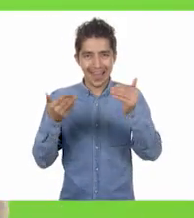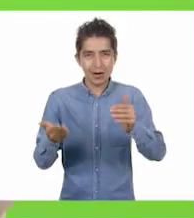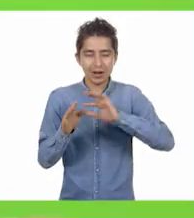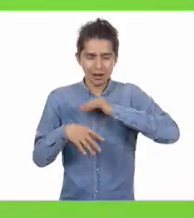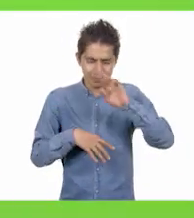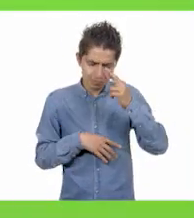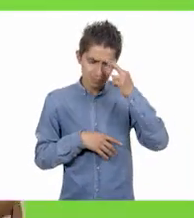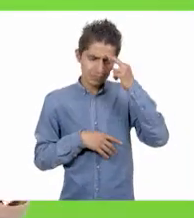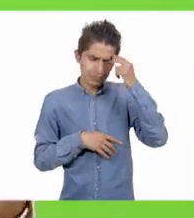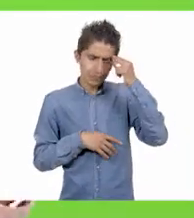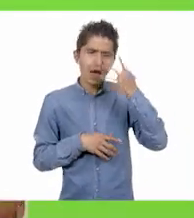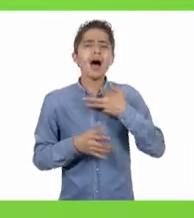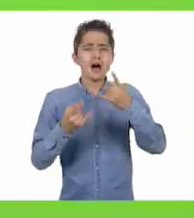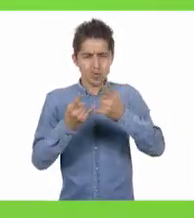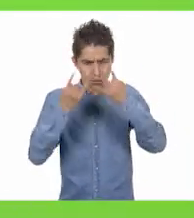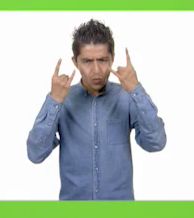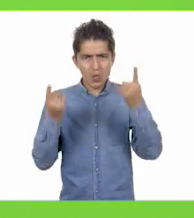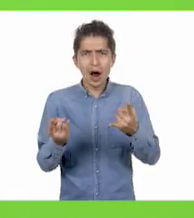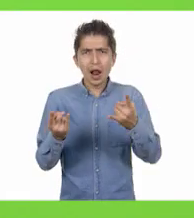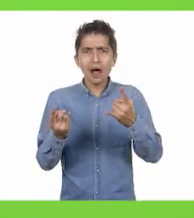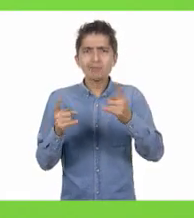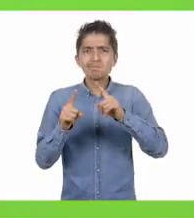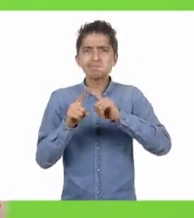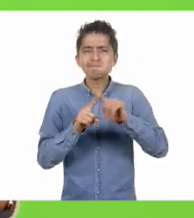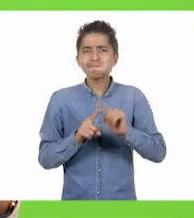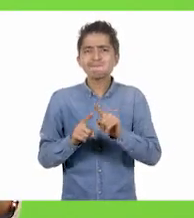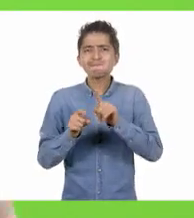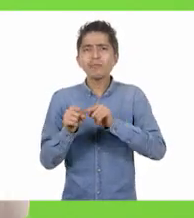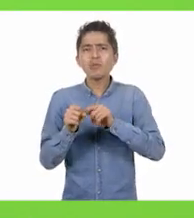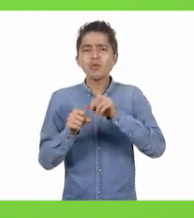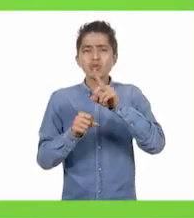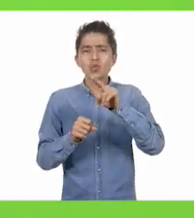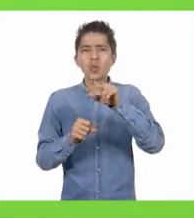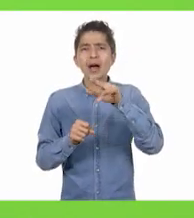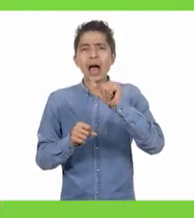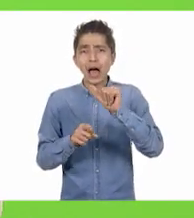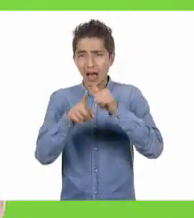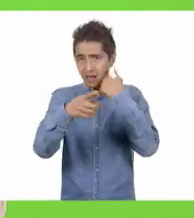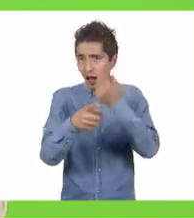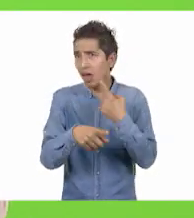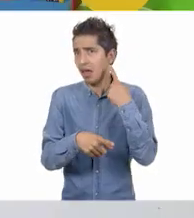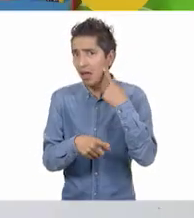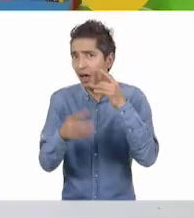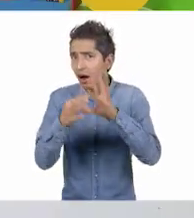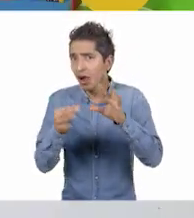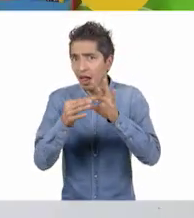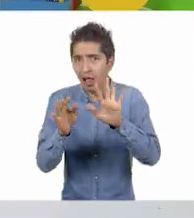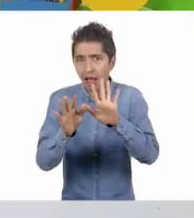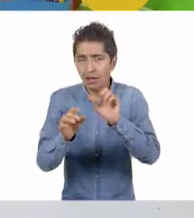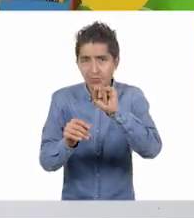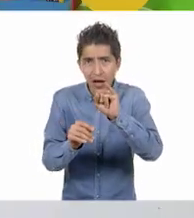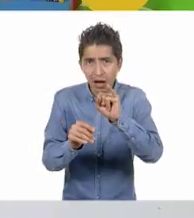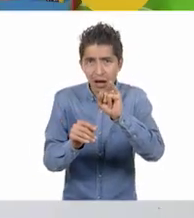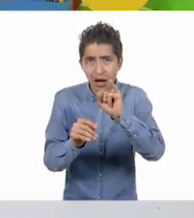recuerdo, hay un cuento acerca de los crayones de un niño que se llama Duncan. ¿Lo quieren escuchar?